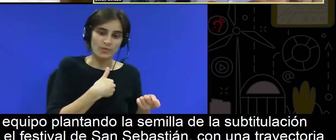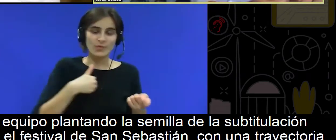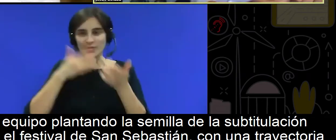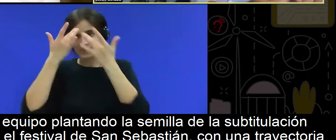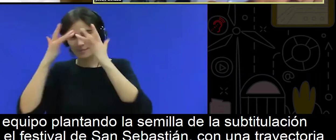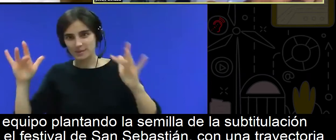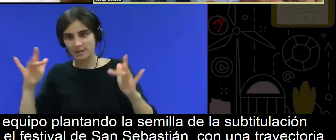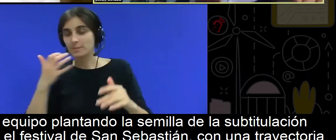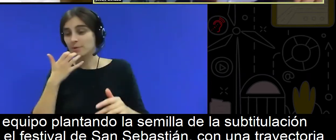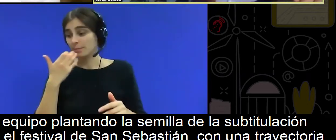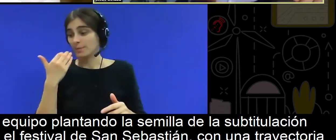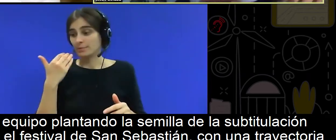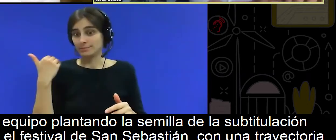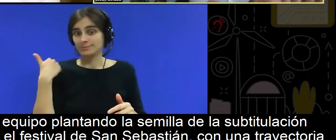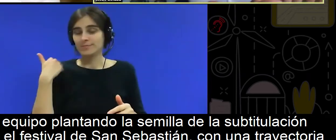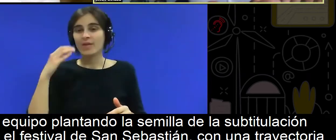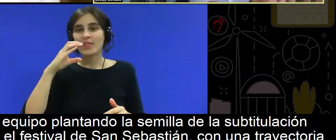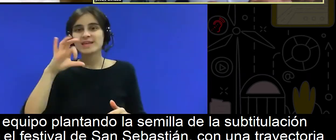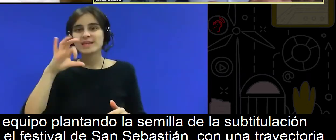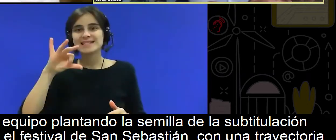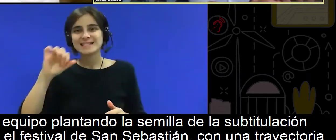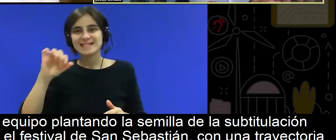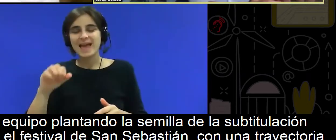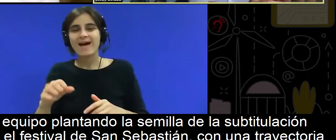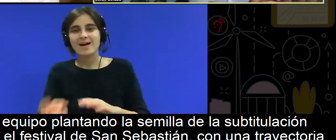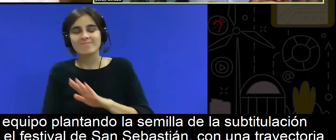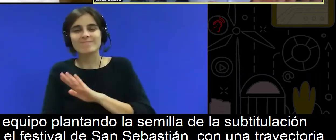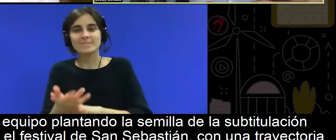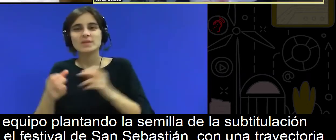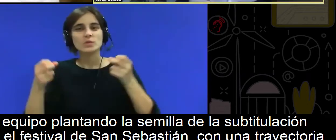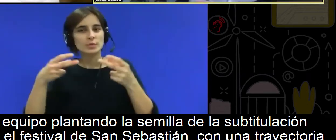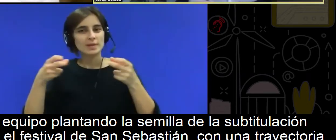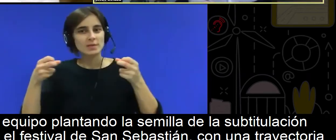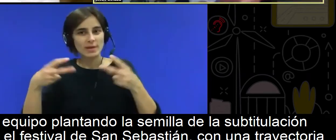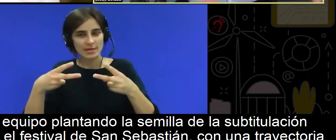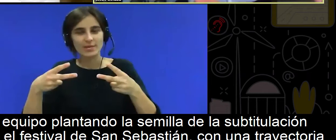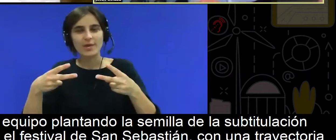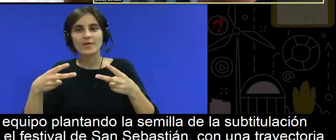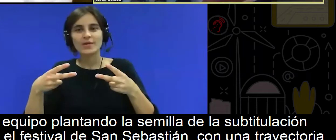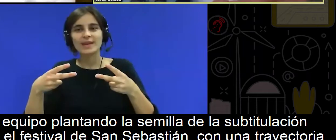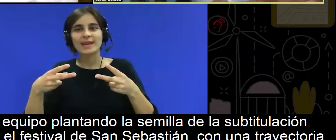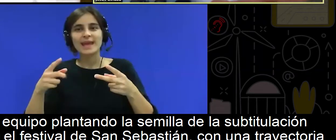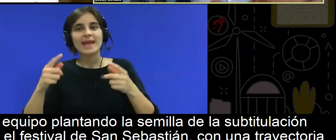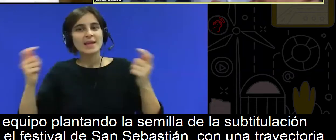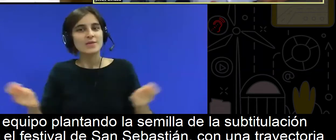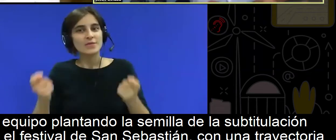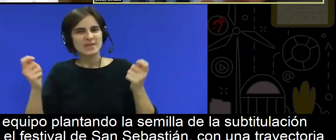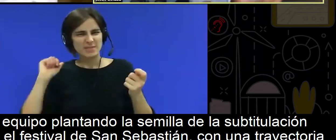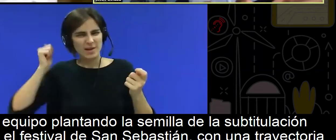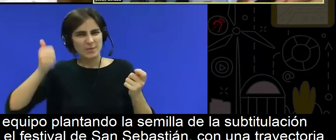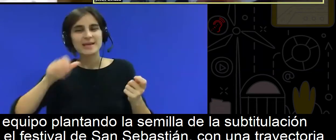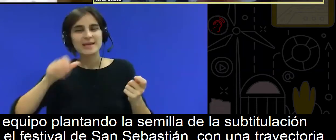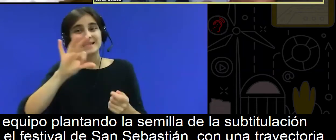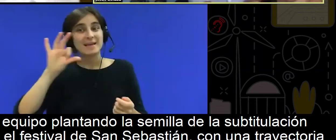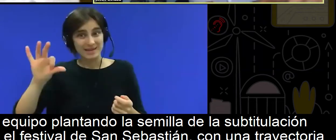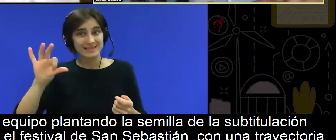del CESIA plantando la semilla de la subtitulación y la audiodescripción en un festival en el que llevan ya muchos años, como es el de San Sebastián, un